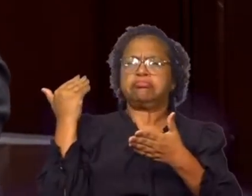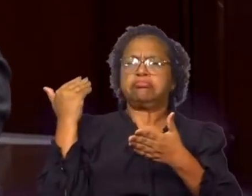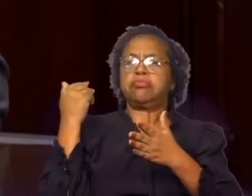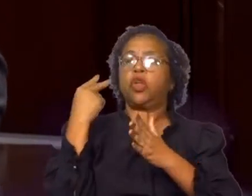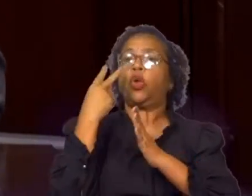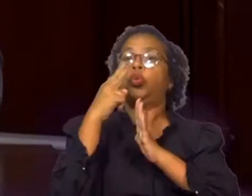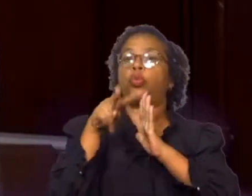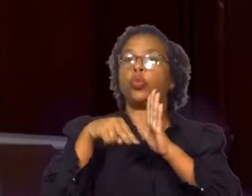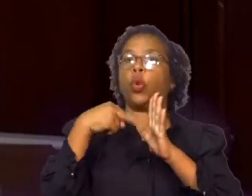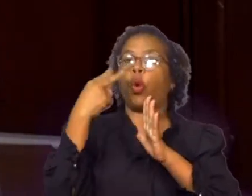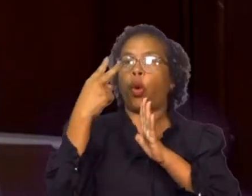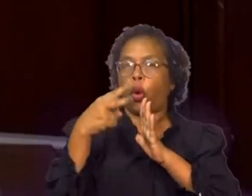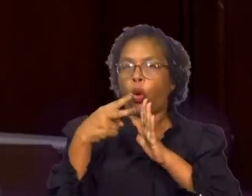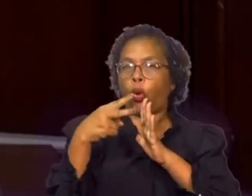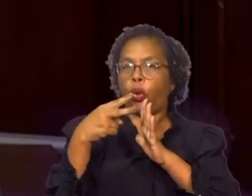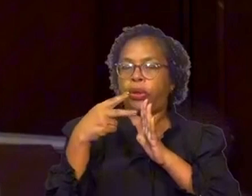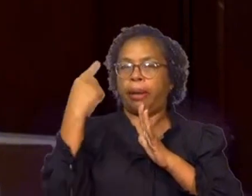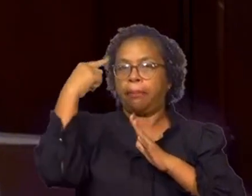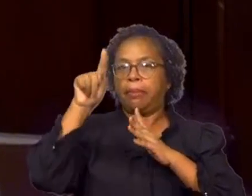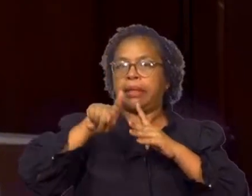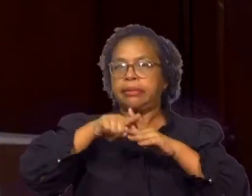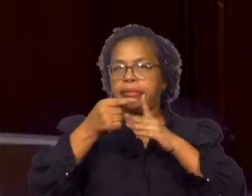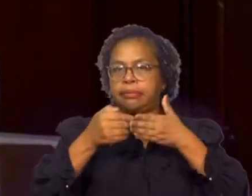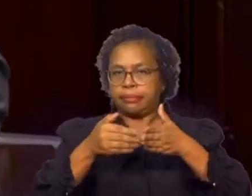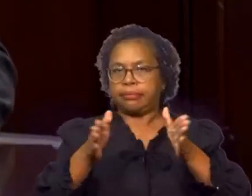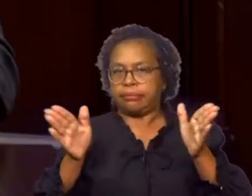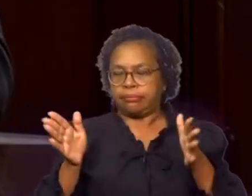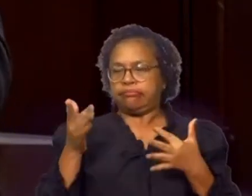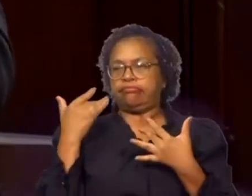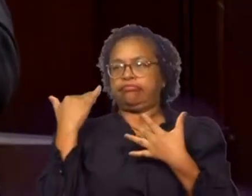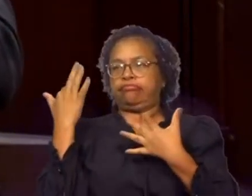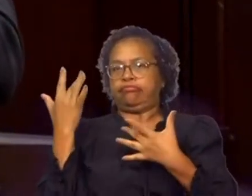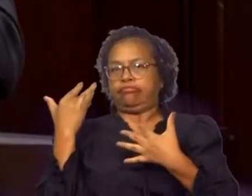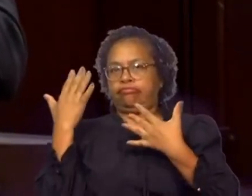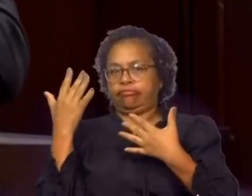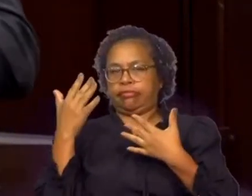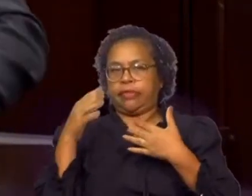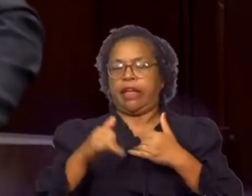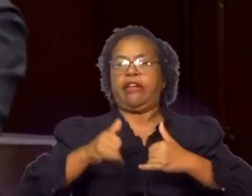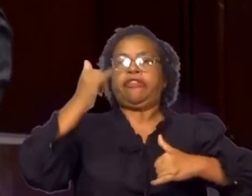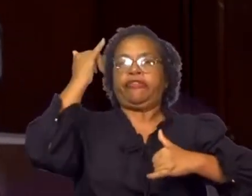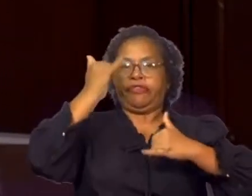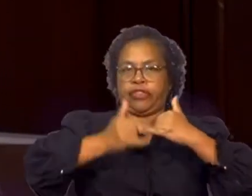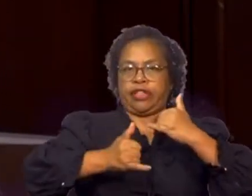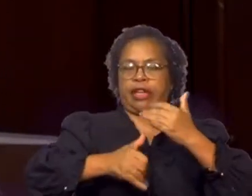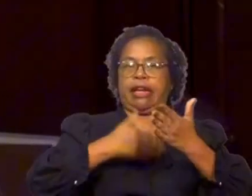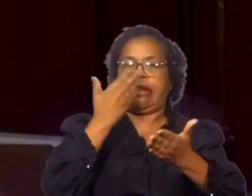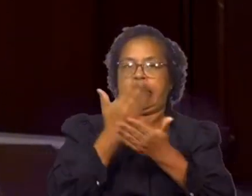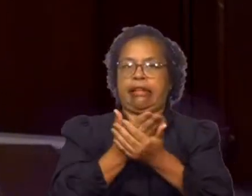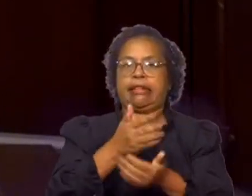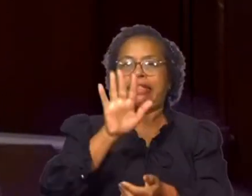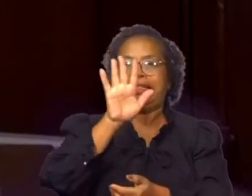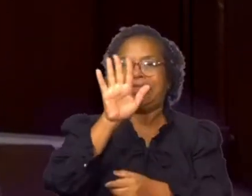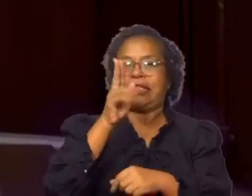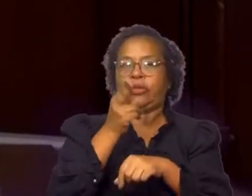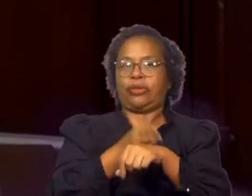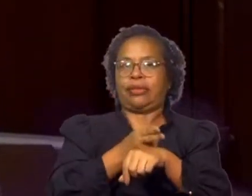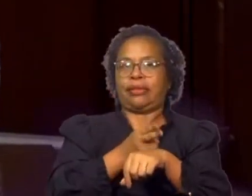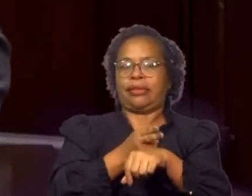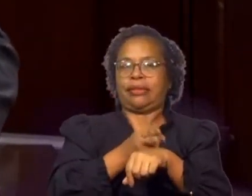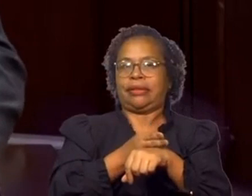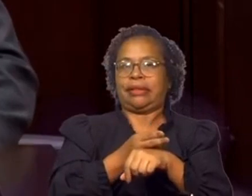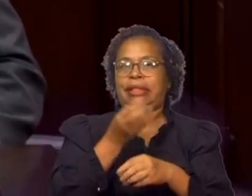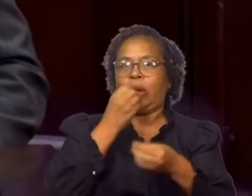2 horas para que comenzara la asamblea. Luego terminamos a las 5 de la tarde sin comer aquí